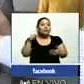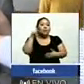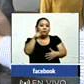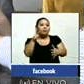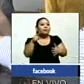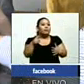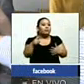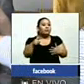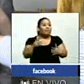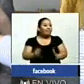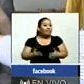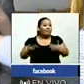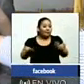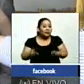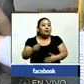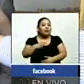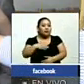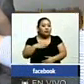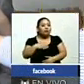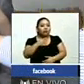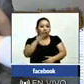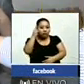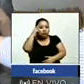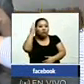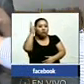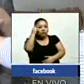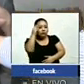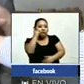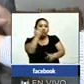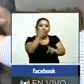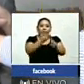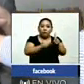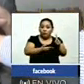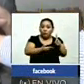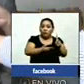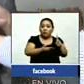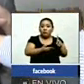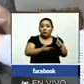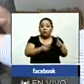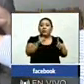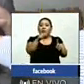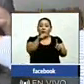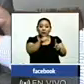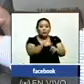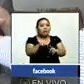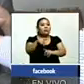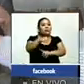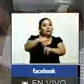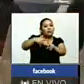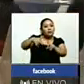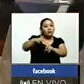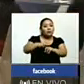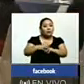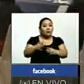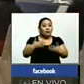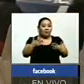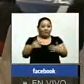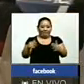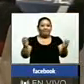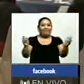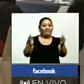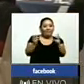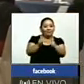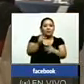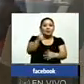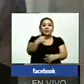causa que tiene un gran sentido humanitario, que es lo que debe prevalecer en este tipo de situaciones. En la actividad